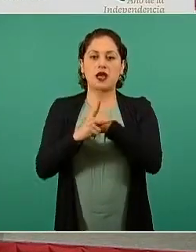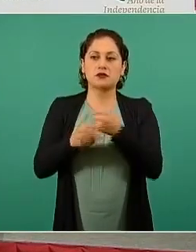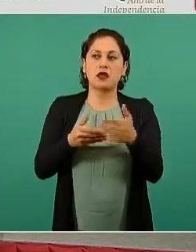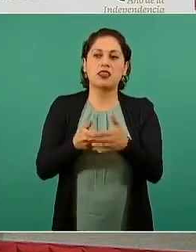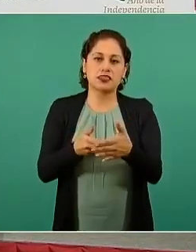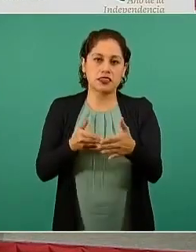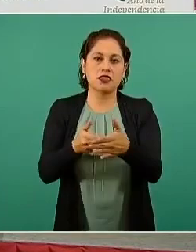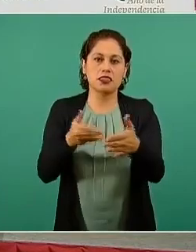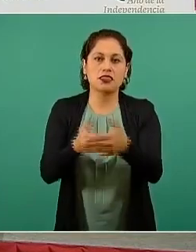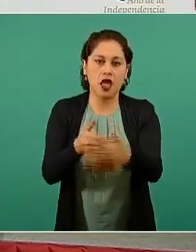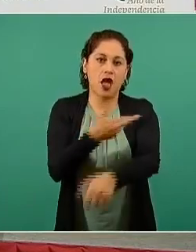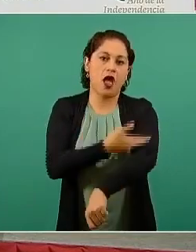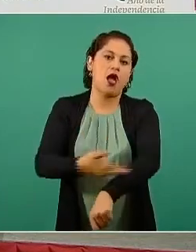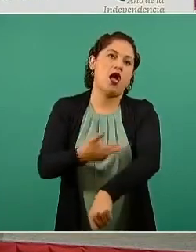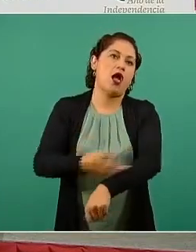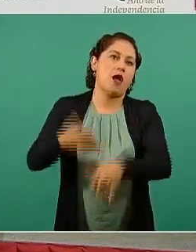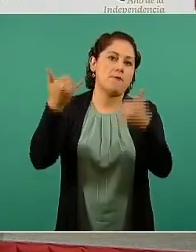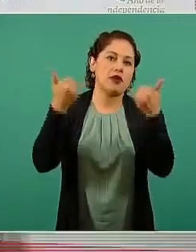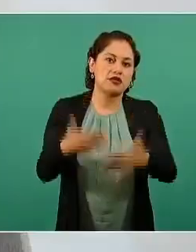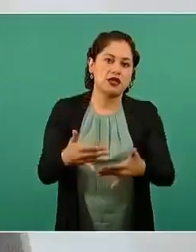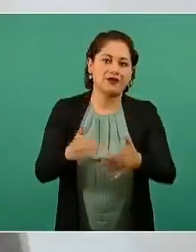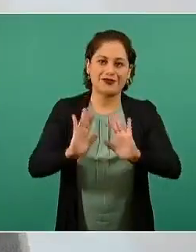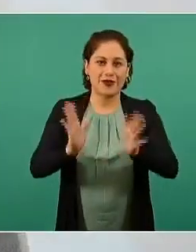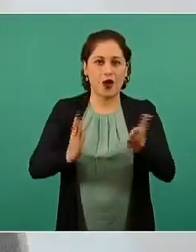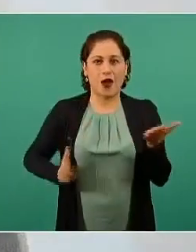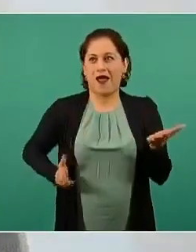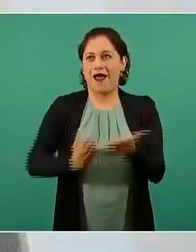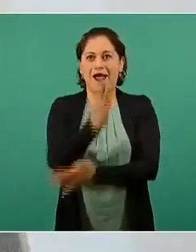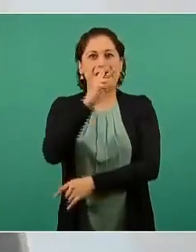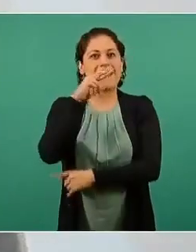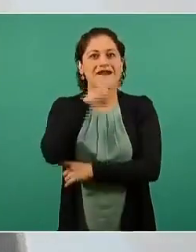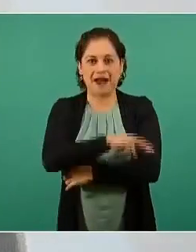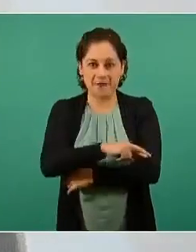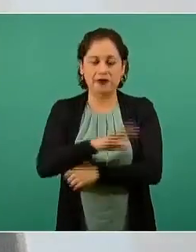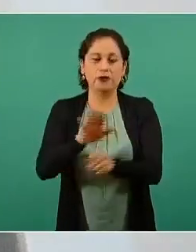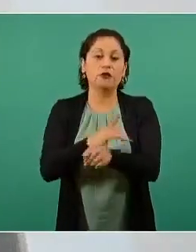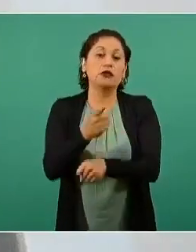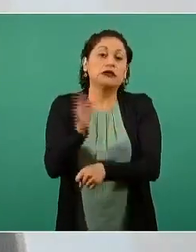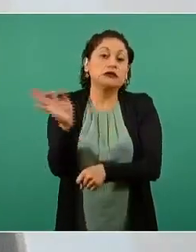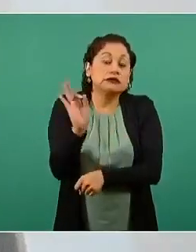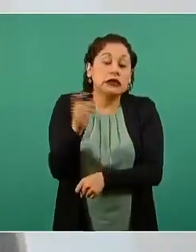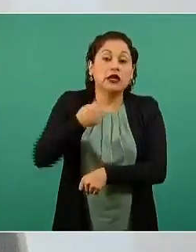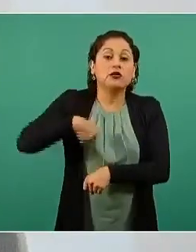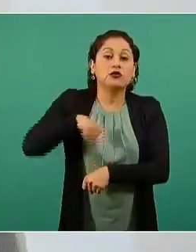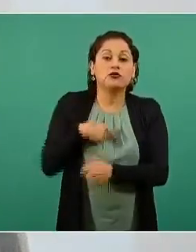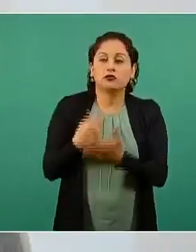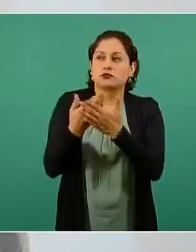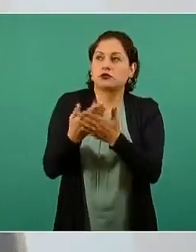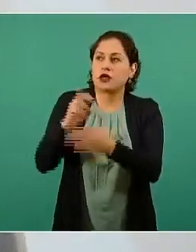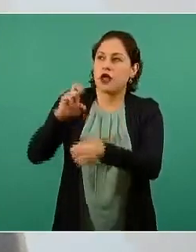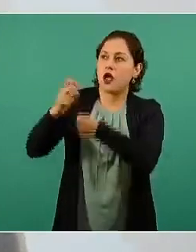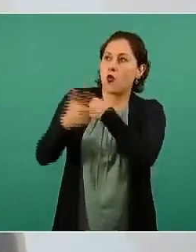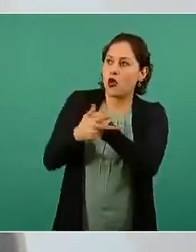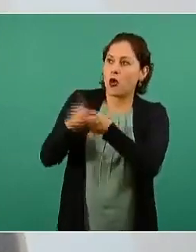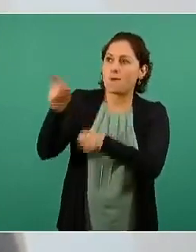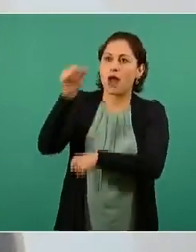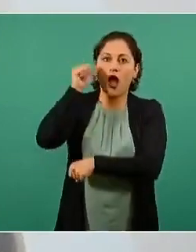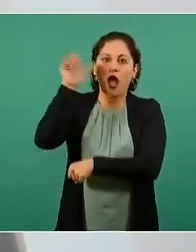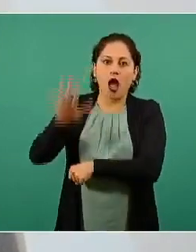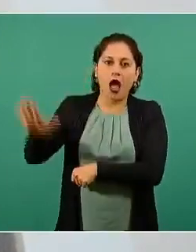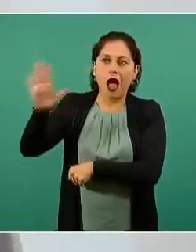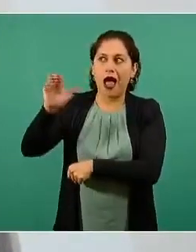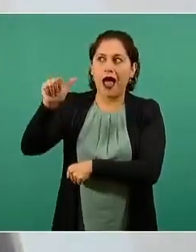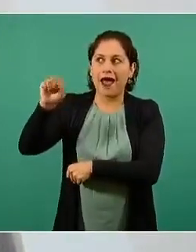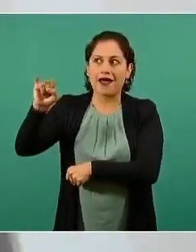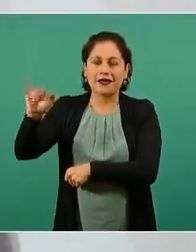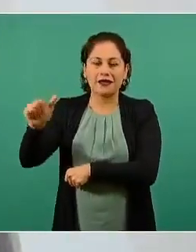no hubiéramos tenido que esperar la producción de Europa o de Asia, que estaba comprometida también. Uno de los motivos